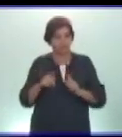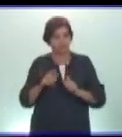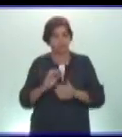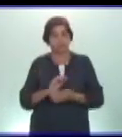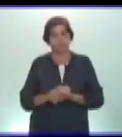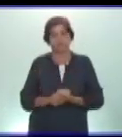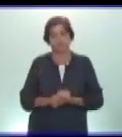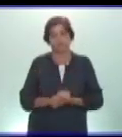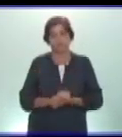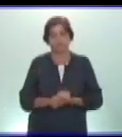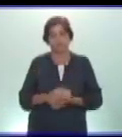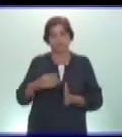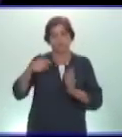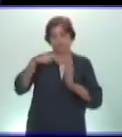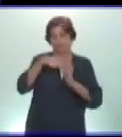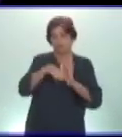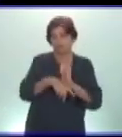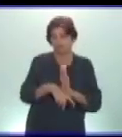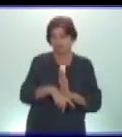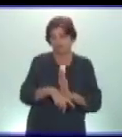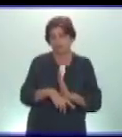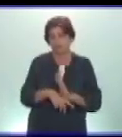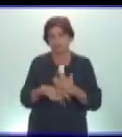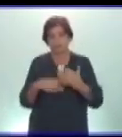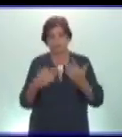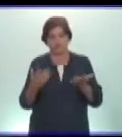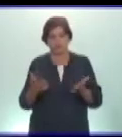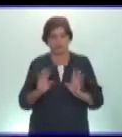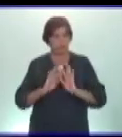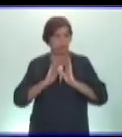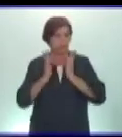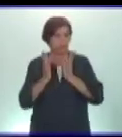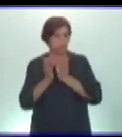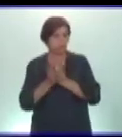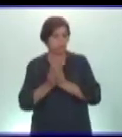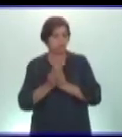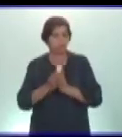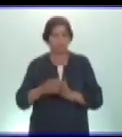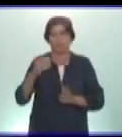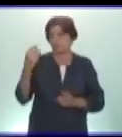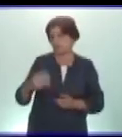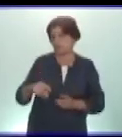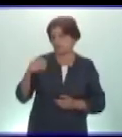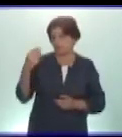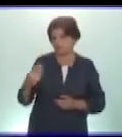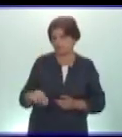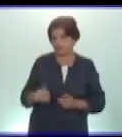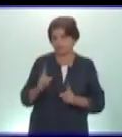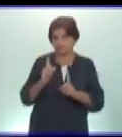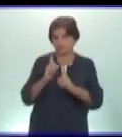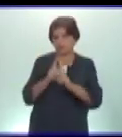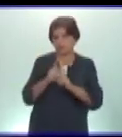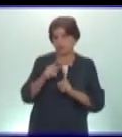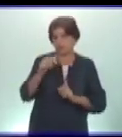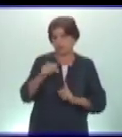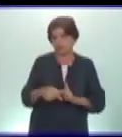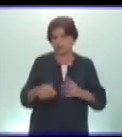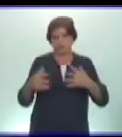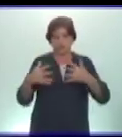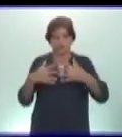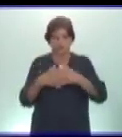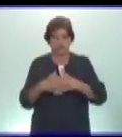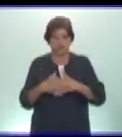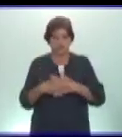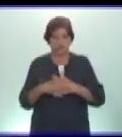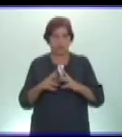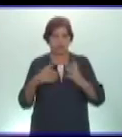vamos a estar profundizando sobre lo que hemos aprendido, sobre lo que hemos ejercitado en el encuentro de hoy relacionado con esta